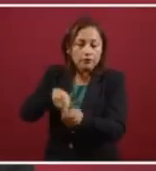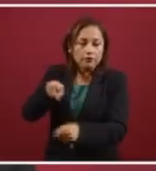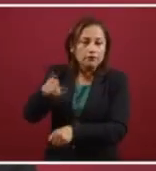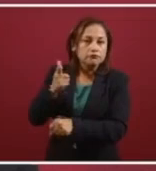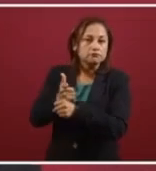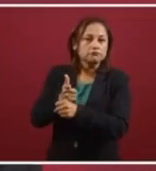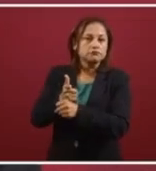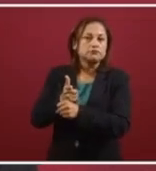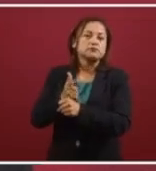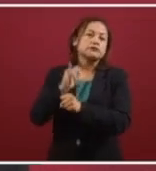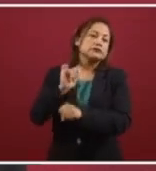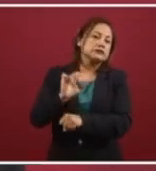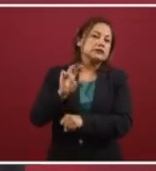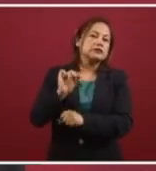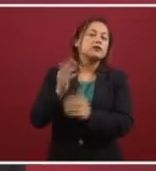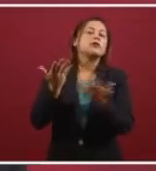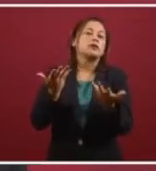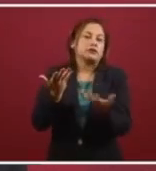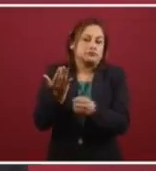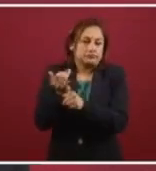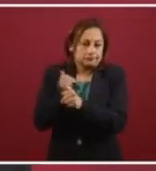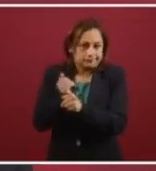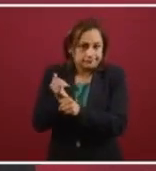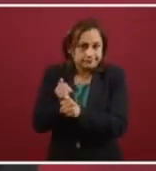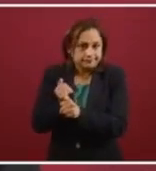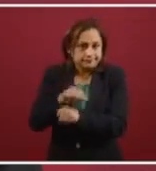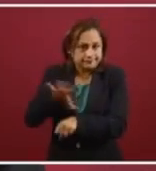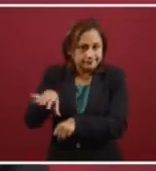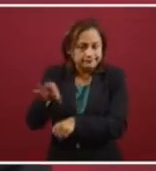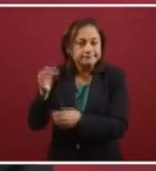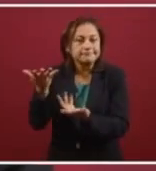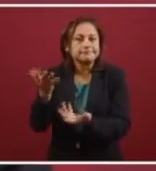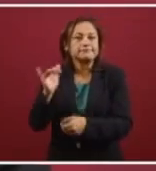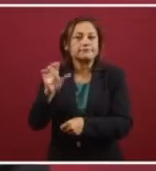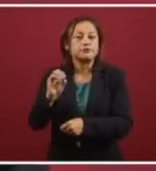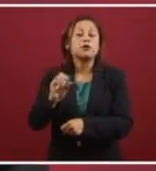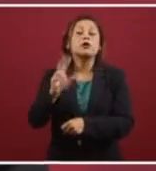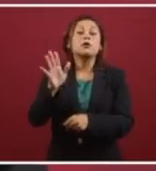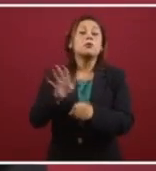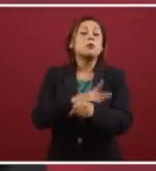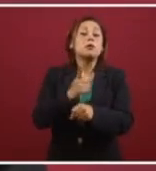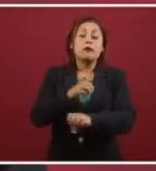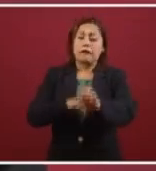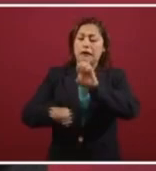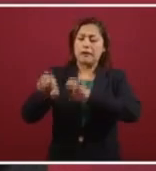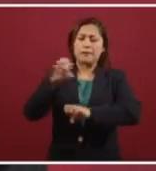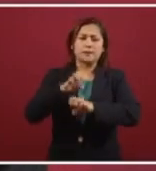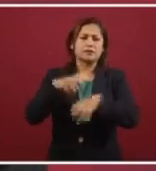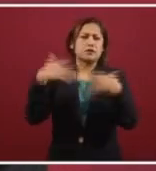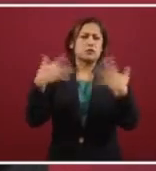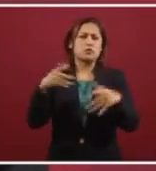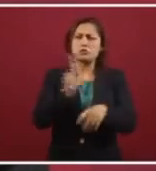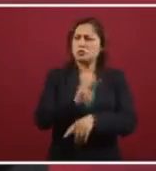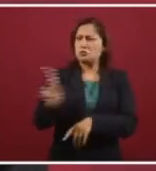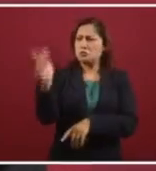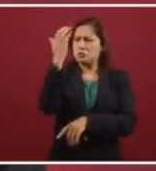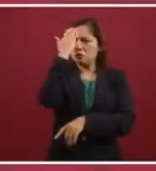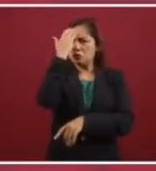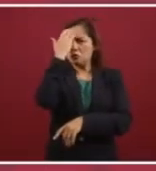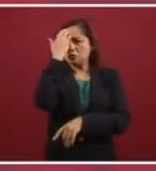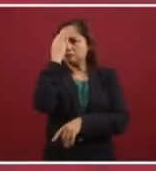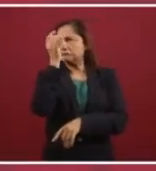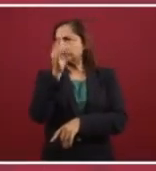esa empresa era tan famosa tan famosa y llegó